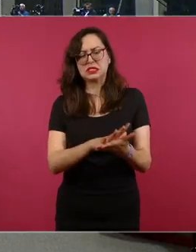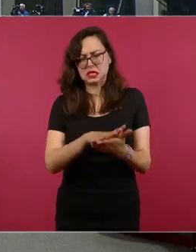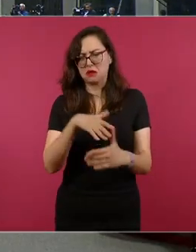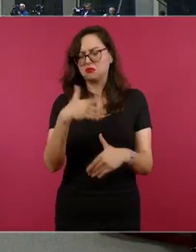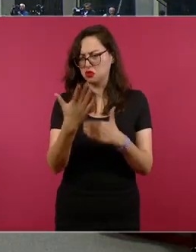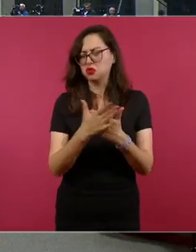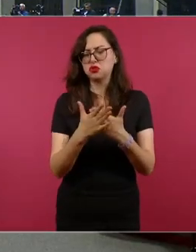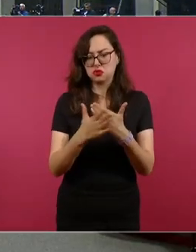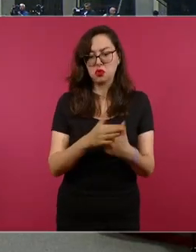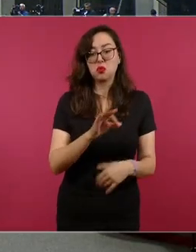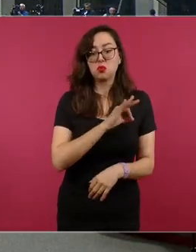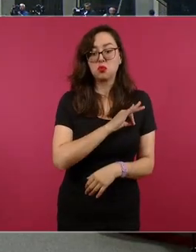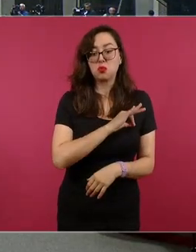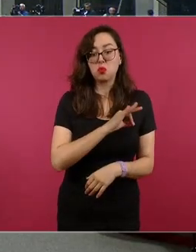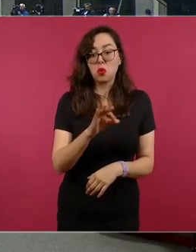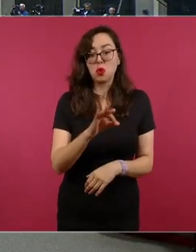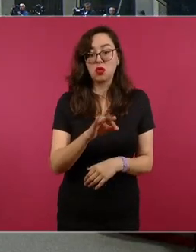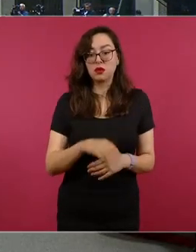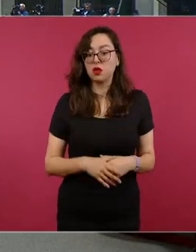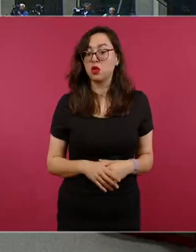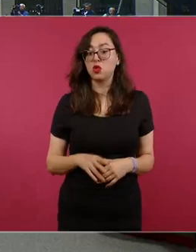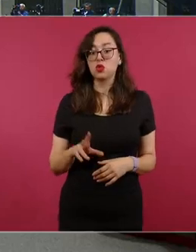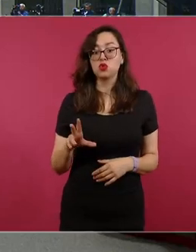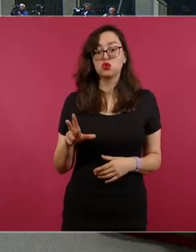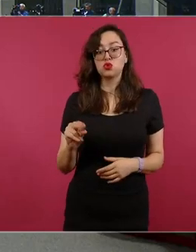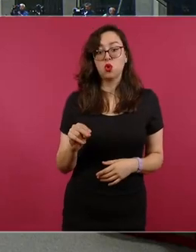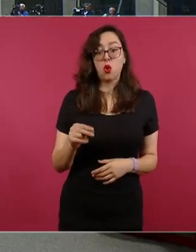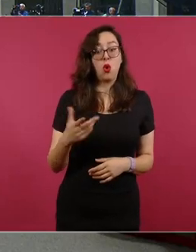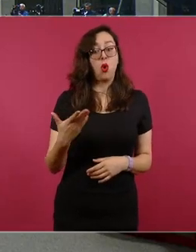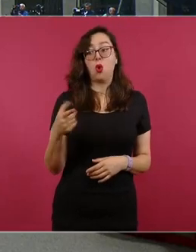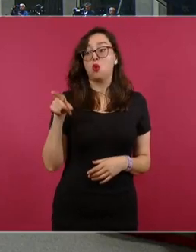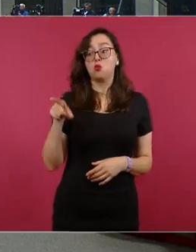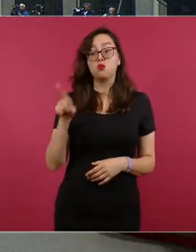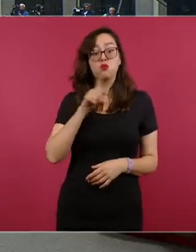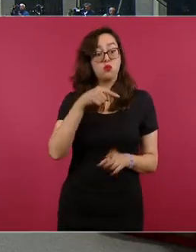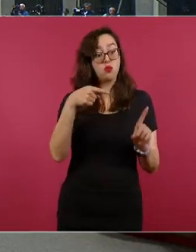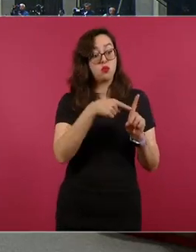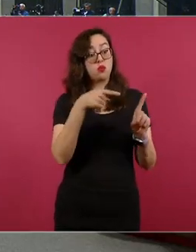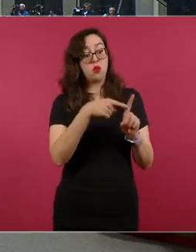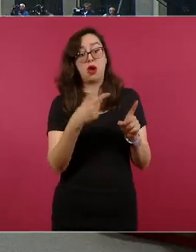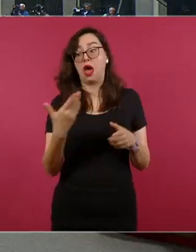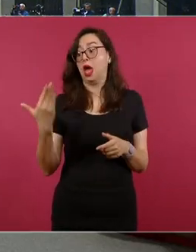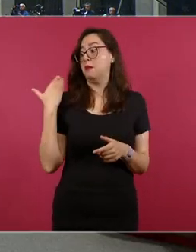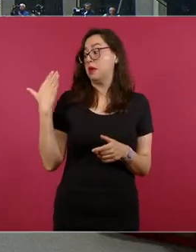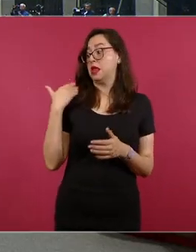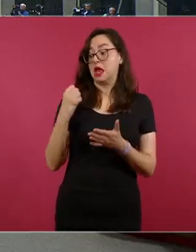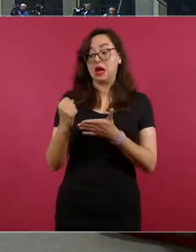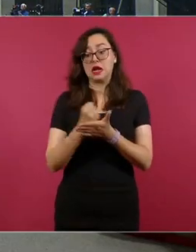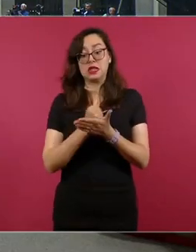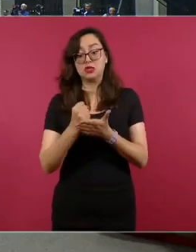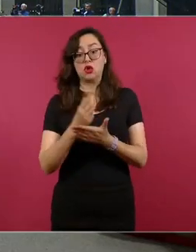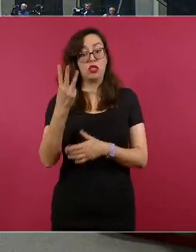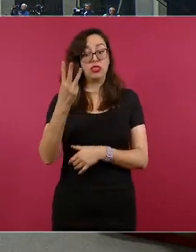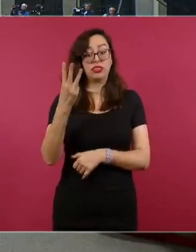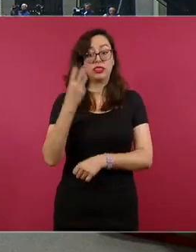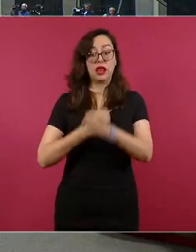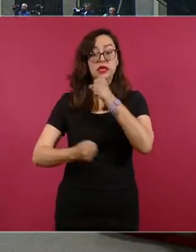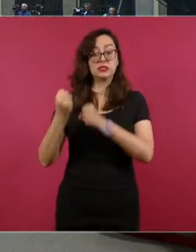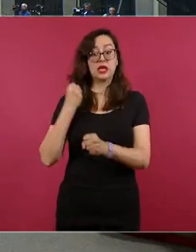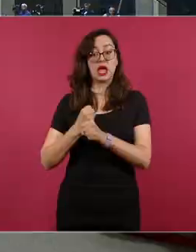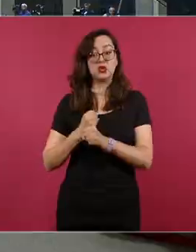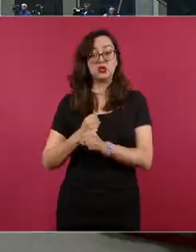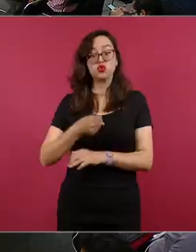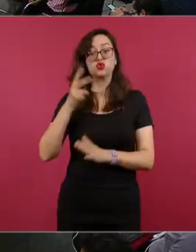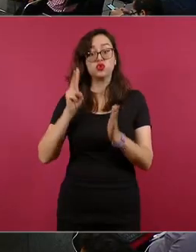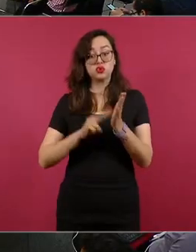aclarar que esta deuda fue apenas en el 2020, tiene tres años. Y la situación, digo, yo agradezco ahorita que me digan que